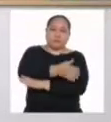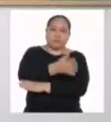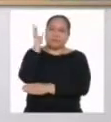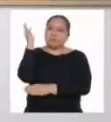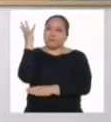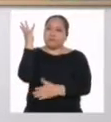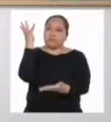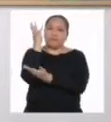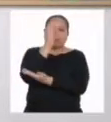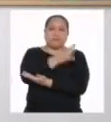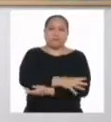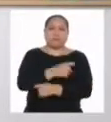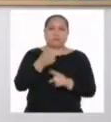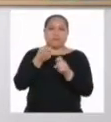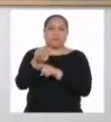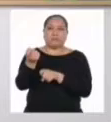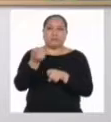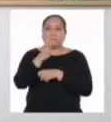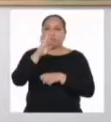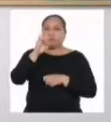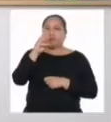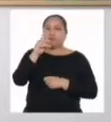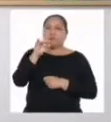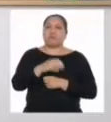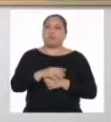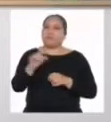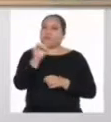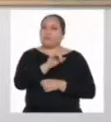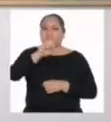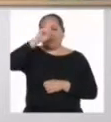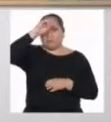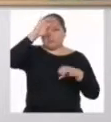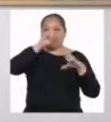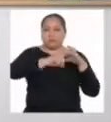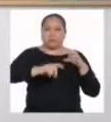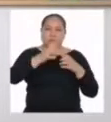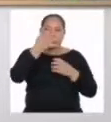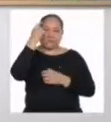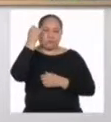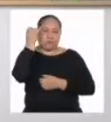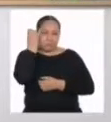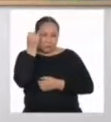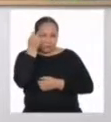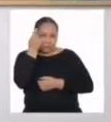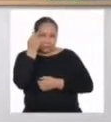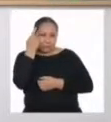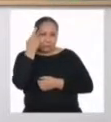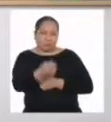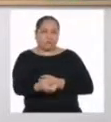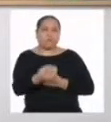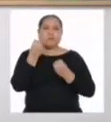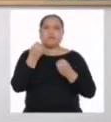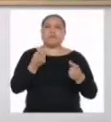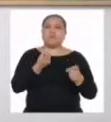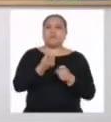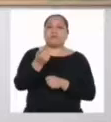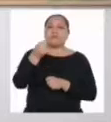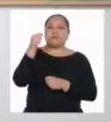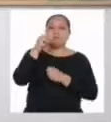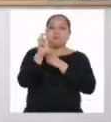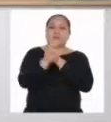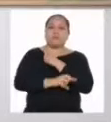afecta también a la biodiversidad como la minería ilegal. Solo para que te des una idea de cuánto afecta esta actividad al